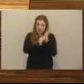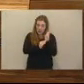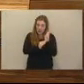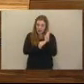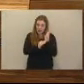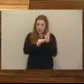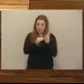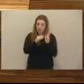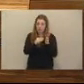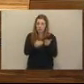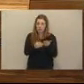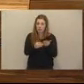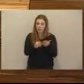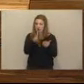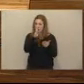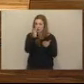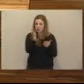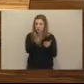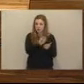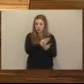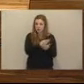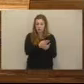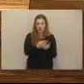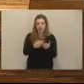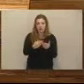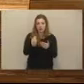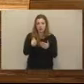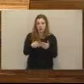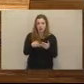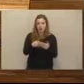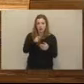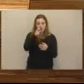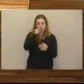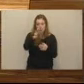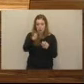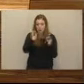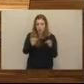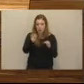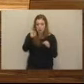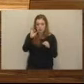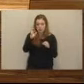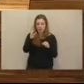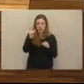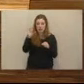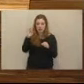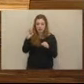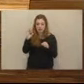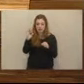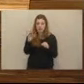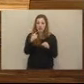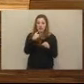transgresoras de la soberanía de los pueblos. Así, el ISDS, en castellano,